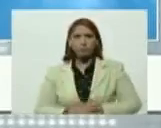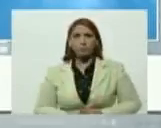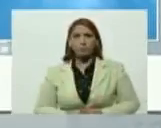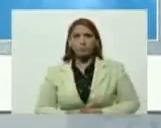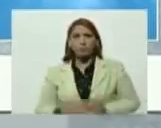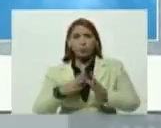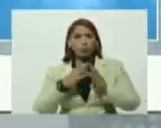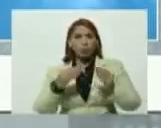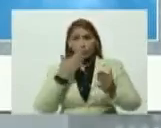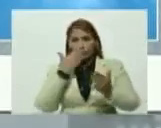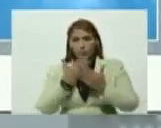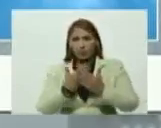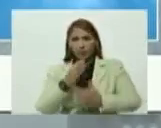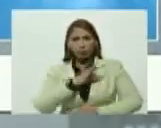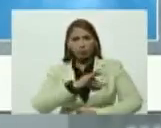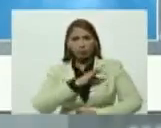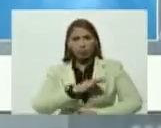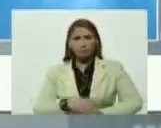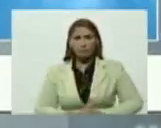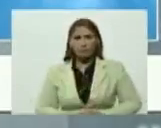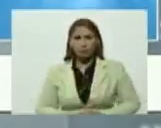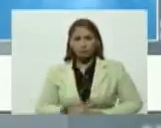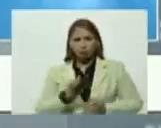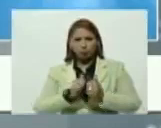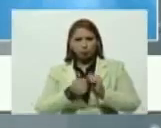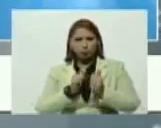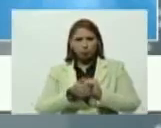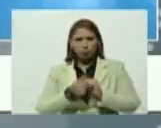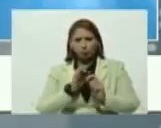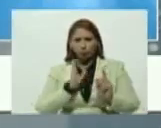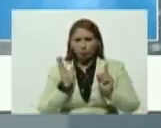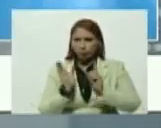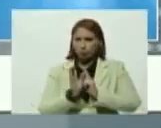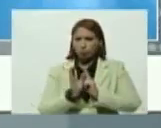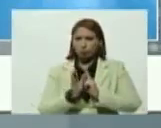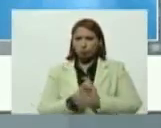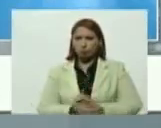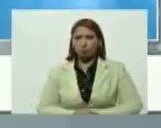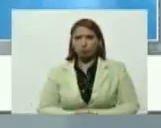Todos los frentes, el social, el deportivo, el cultural,